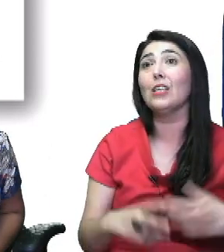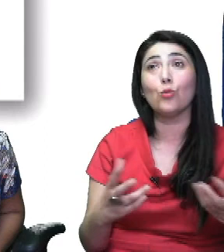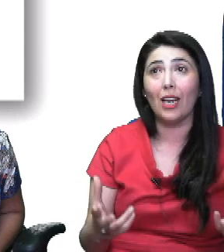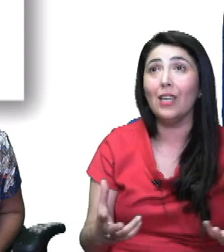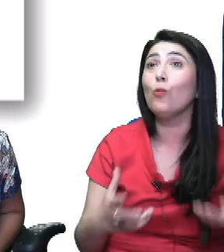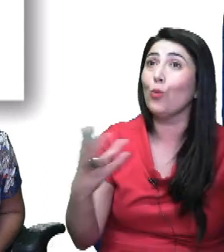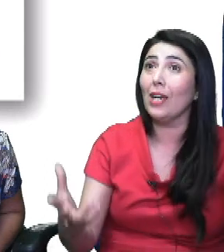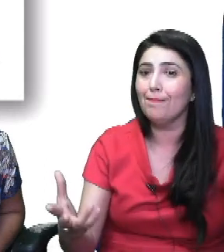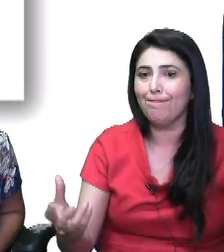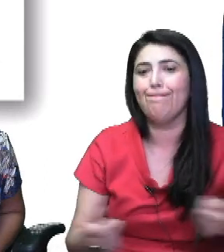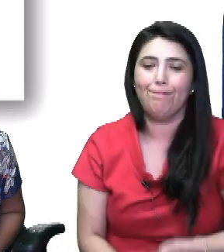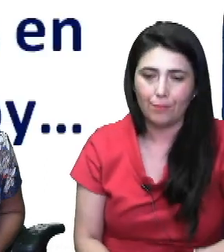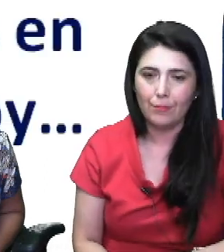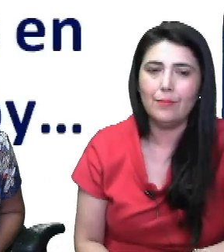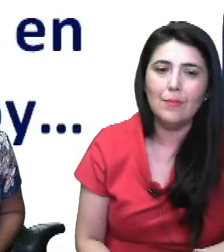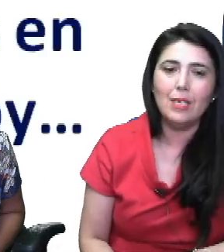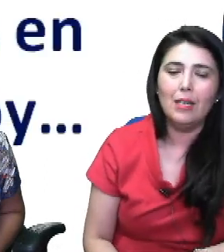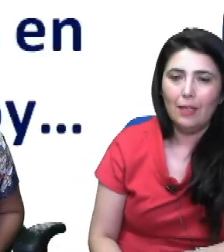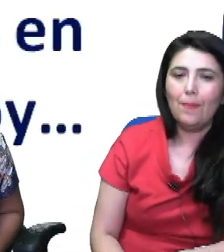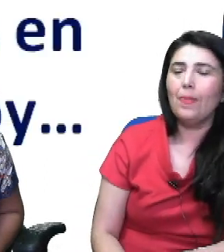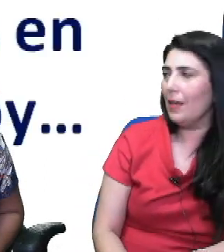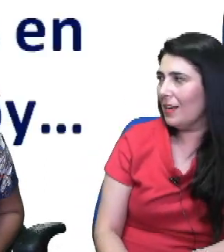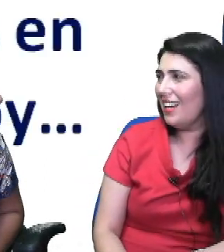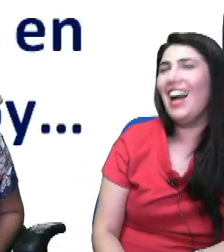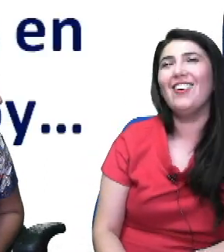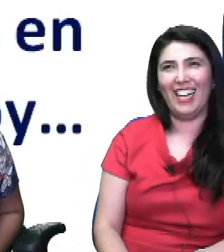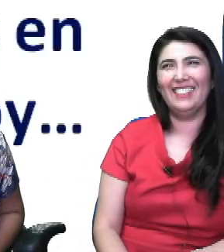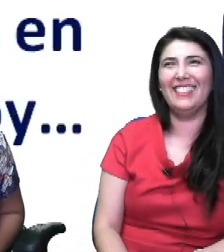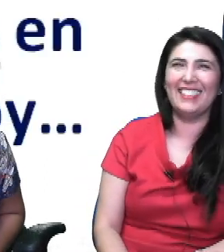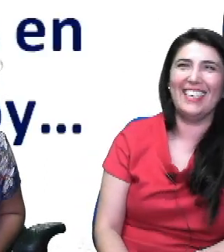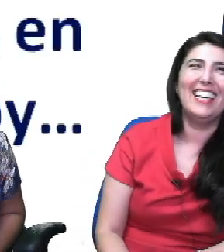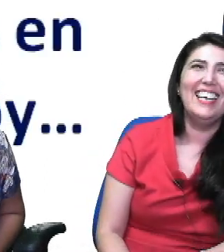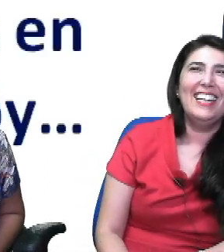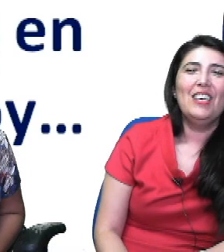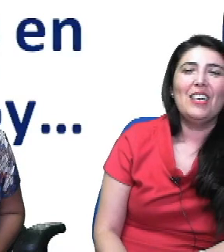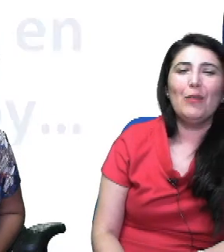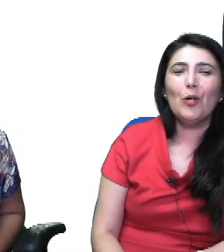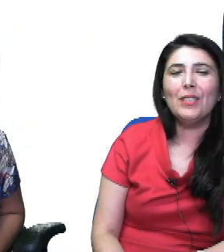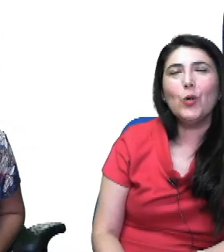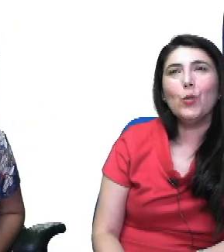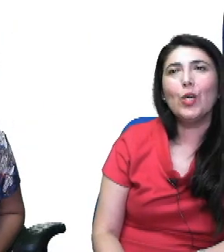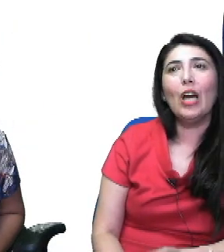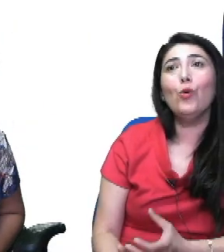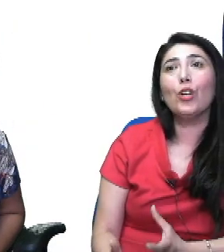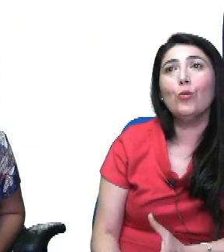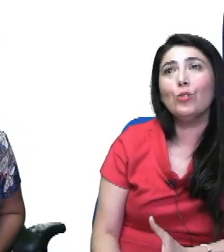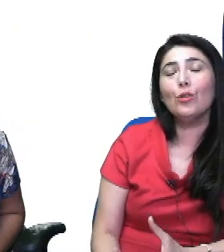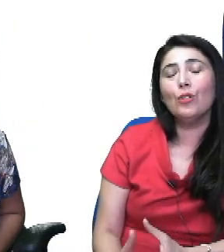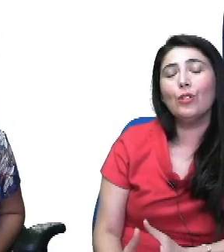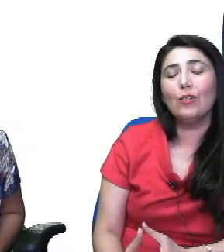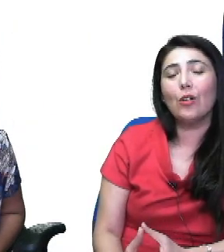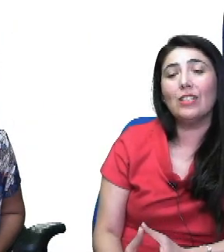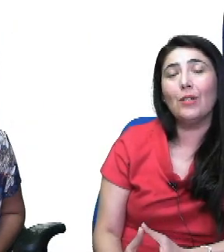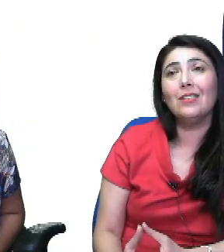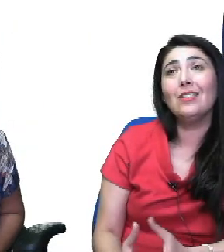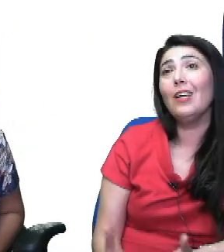realidad institucional y cultural. ¿Qué es lo que vamos a ver, cierto? Ahora, sí. Queremos compartir con ustedes algunos recursos con